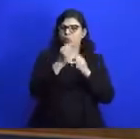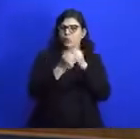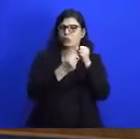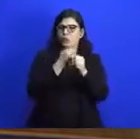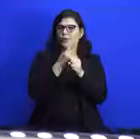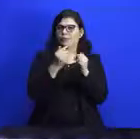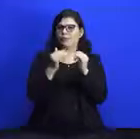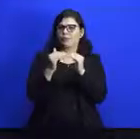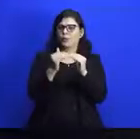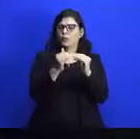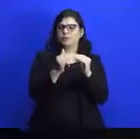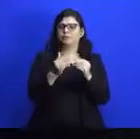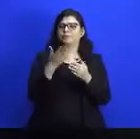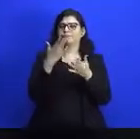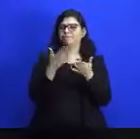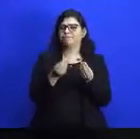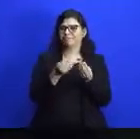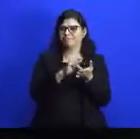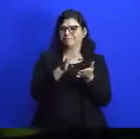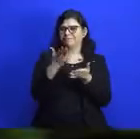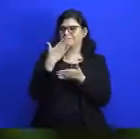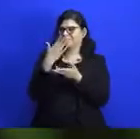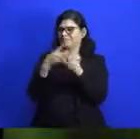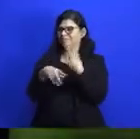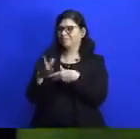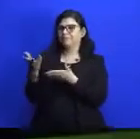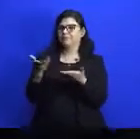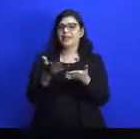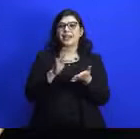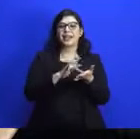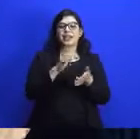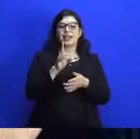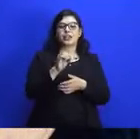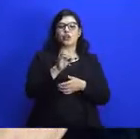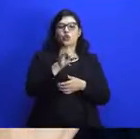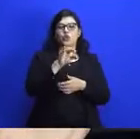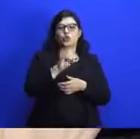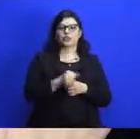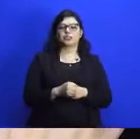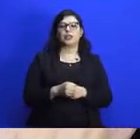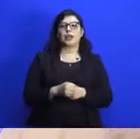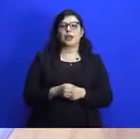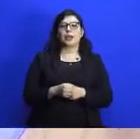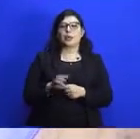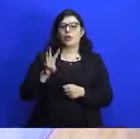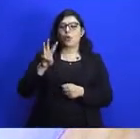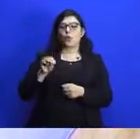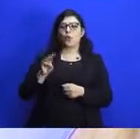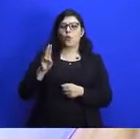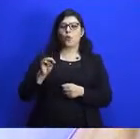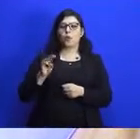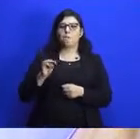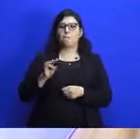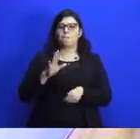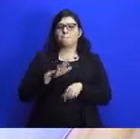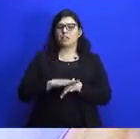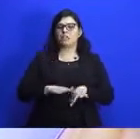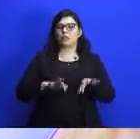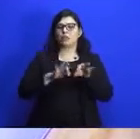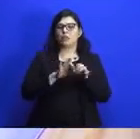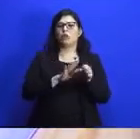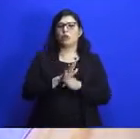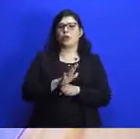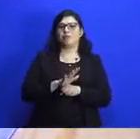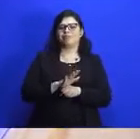Bienvenidos. Muchas gracias, Dolores. Buenos días. Una de las prioridades de nuestra empresa es ganar en descuento